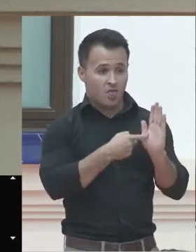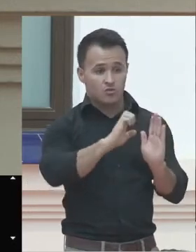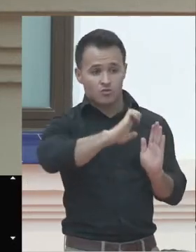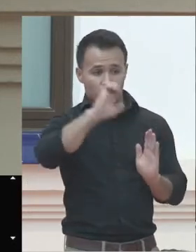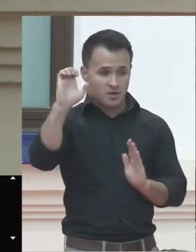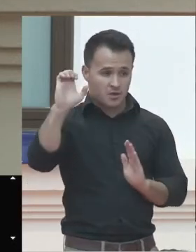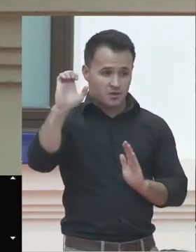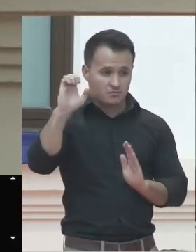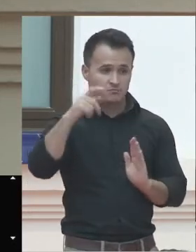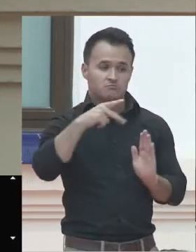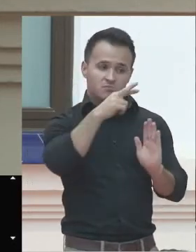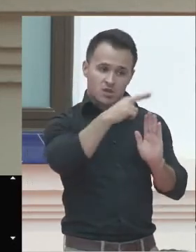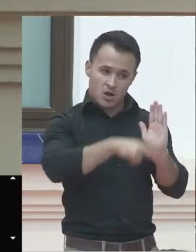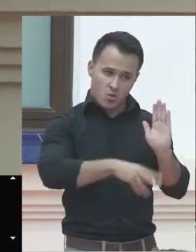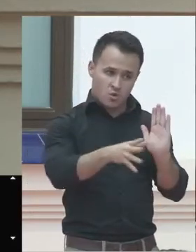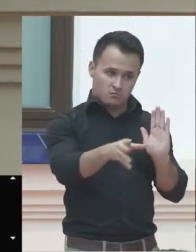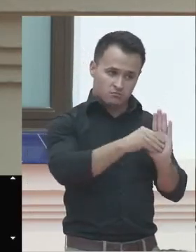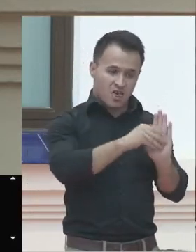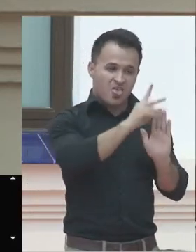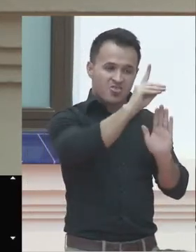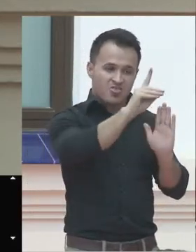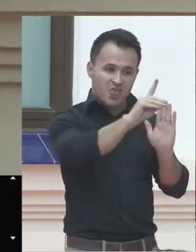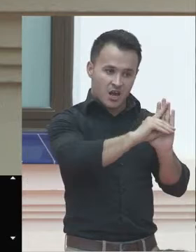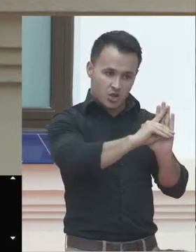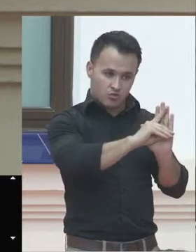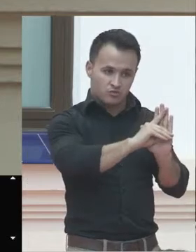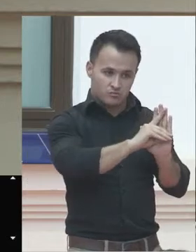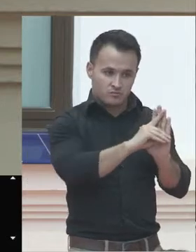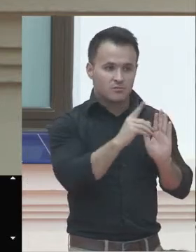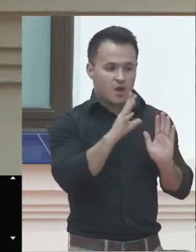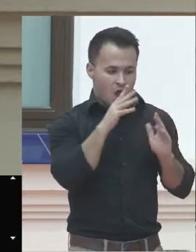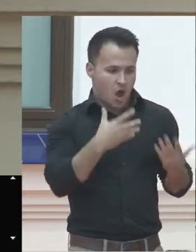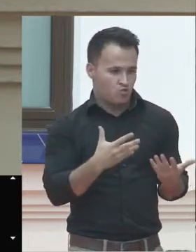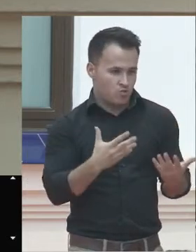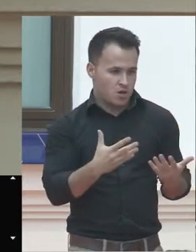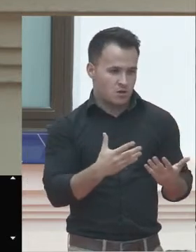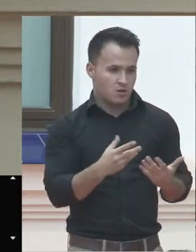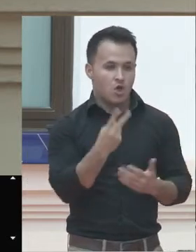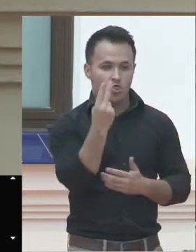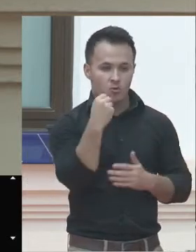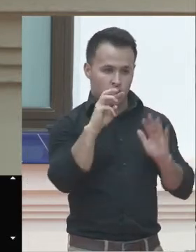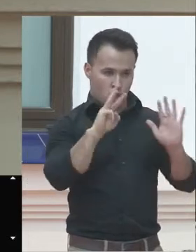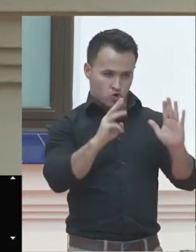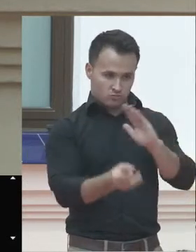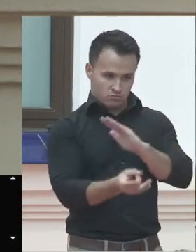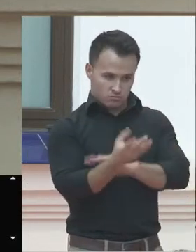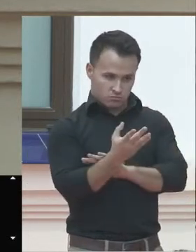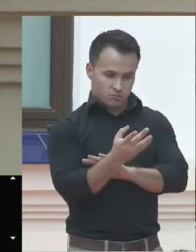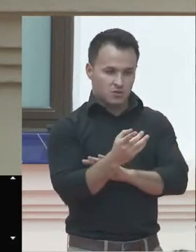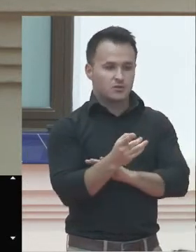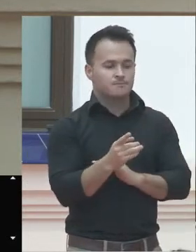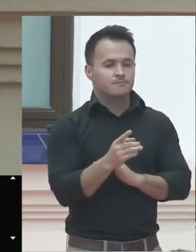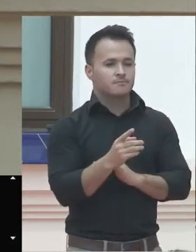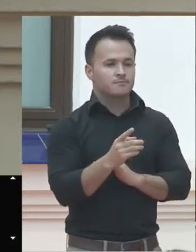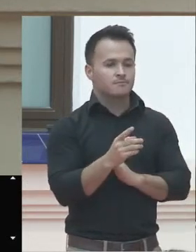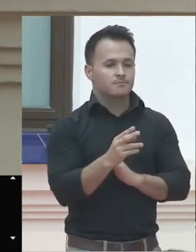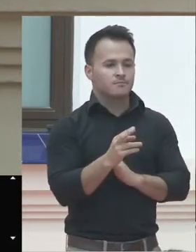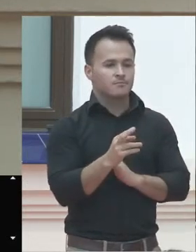europea lo regula con un decreto que está en vigor desde julio del año 2008, es el